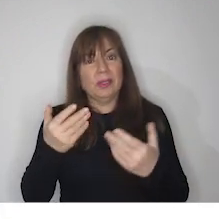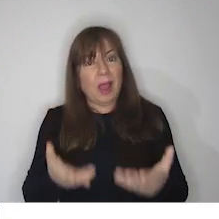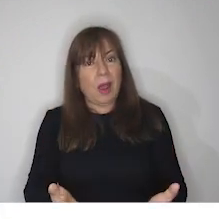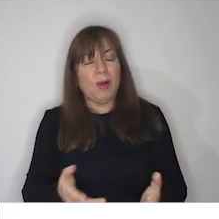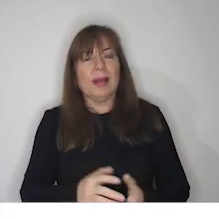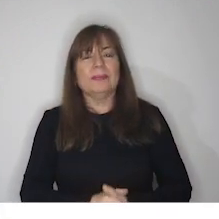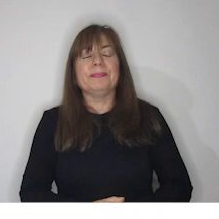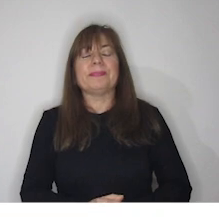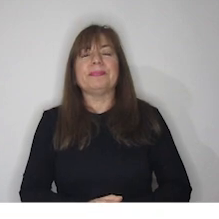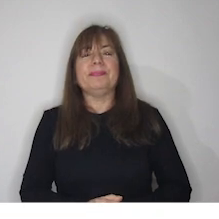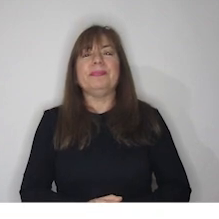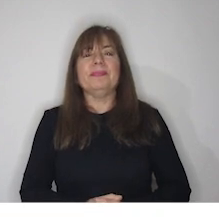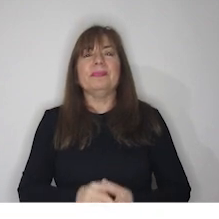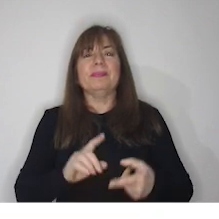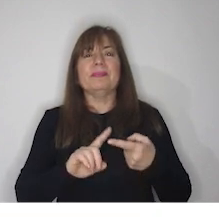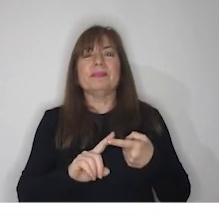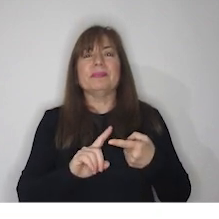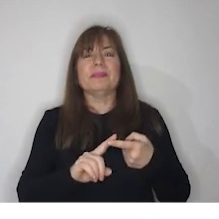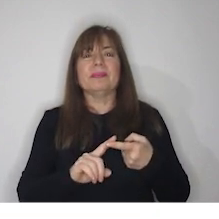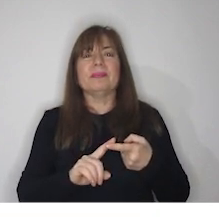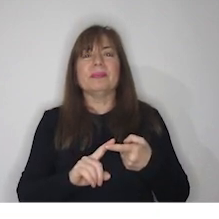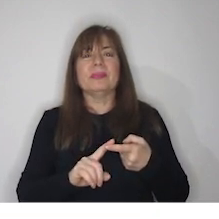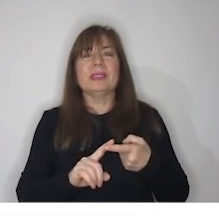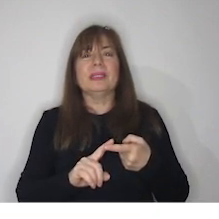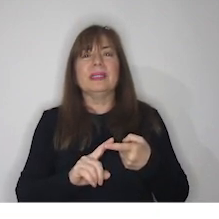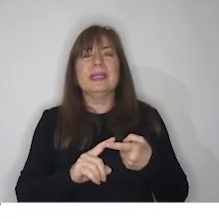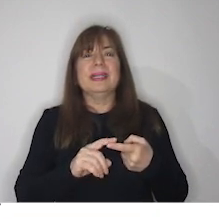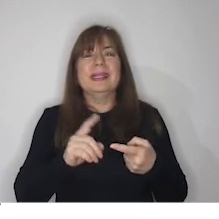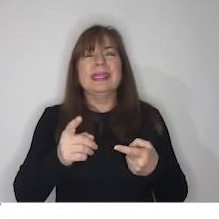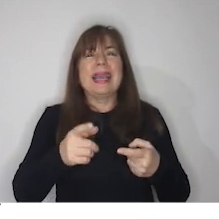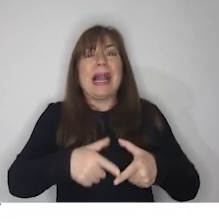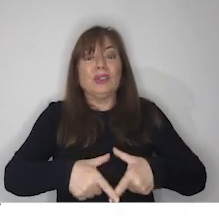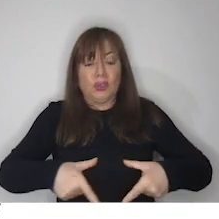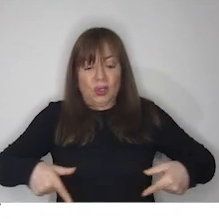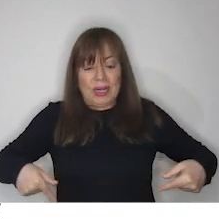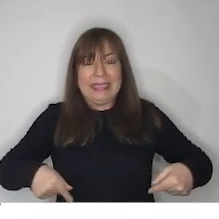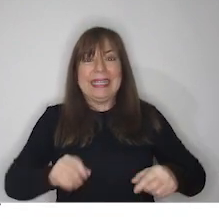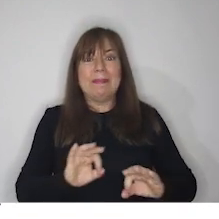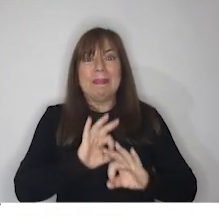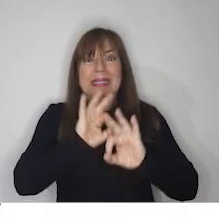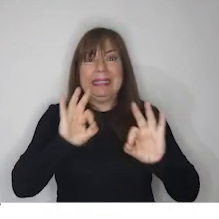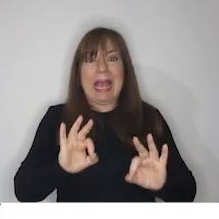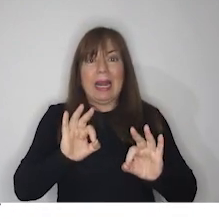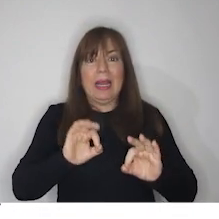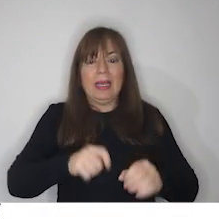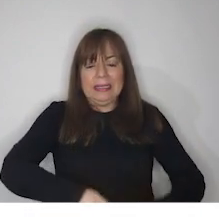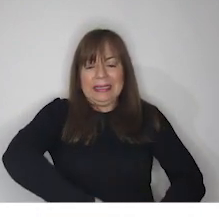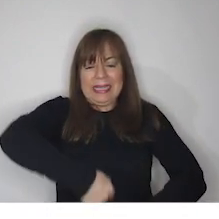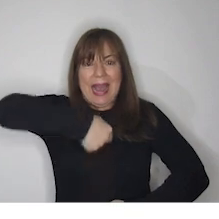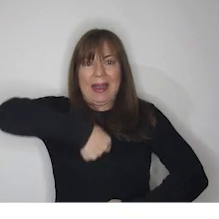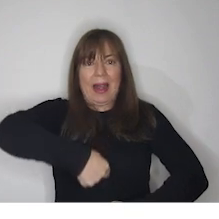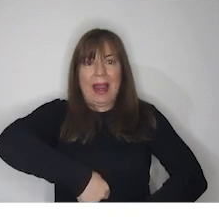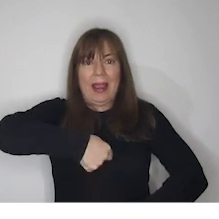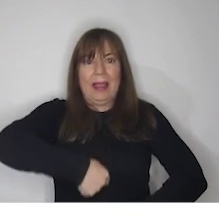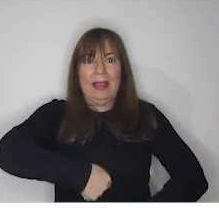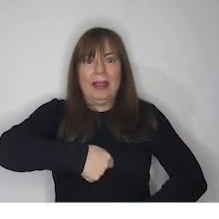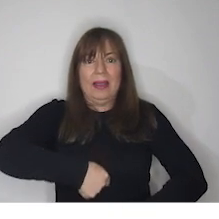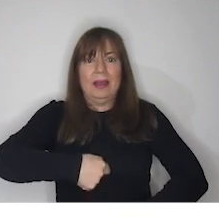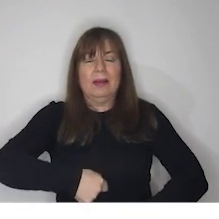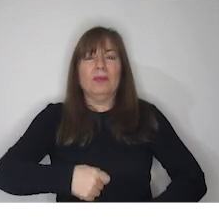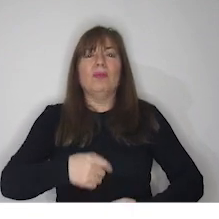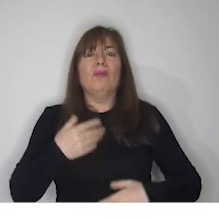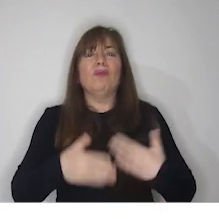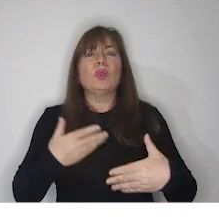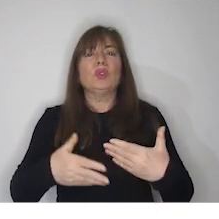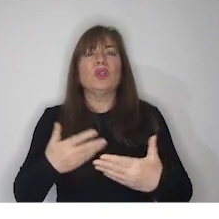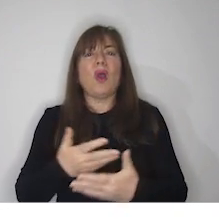situación de discapacidad actualmente son: Special Needs Period Pants, son calzones menstruales que tienen cierre fácil al